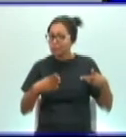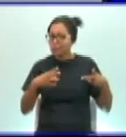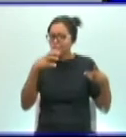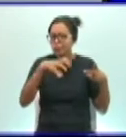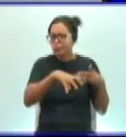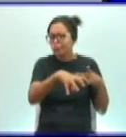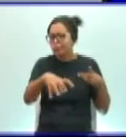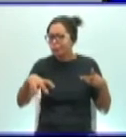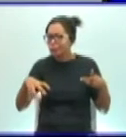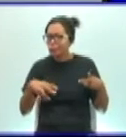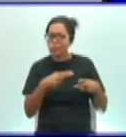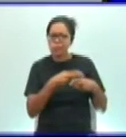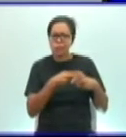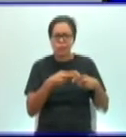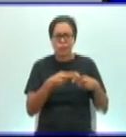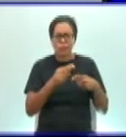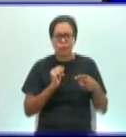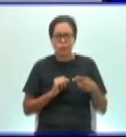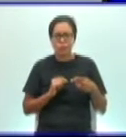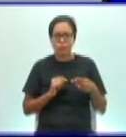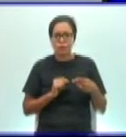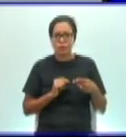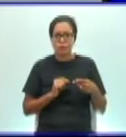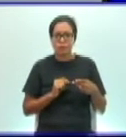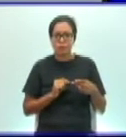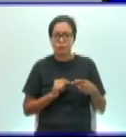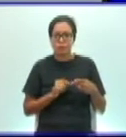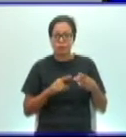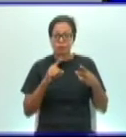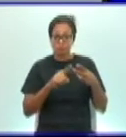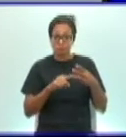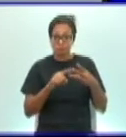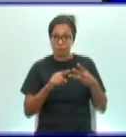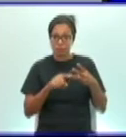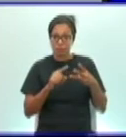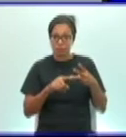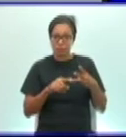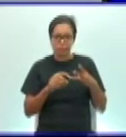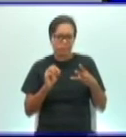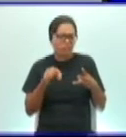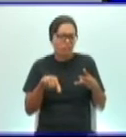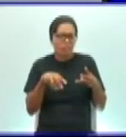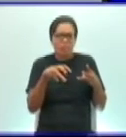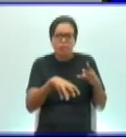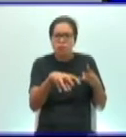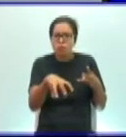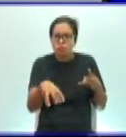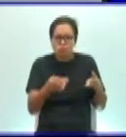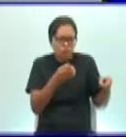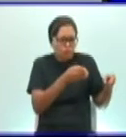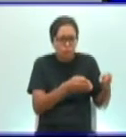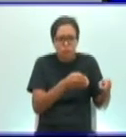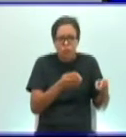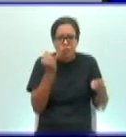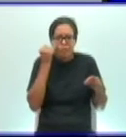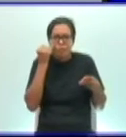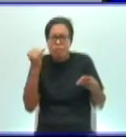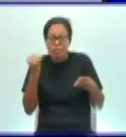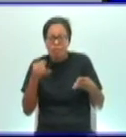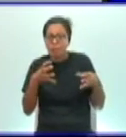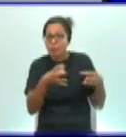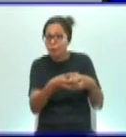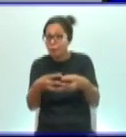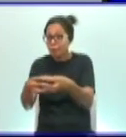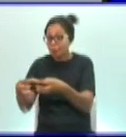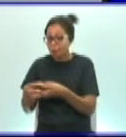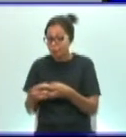momento histórico que le tocó vivir. Origen, posición, intereses de clase, acciones que desarrolla. Y esto es muy